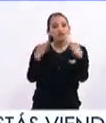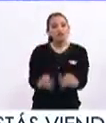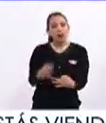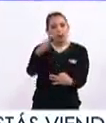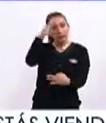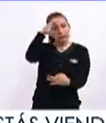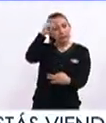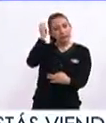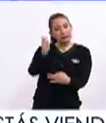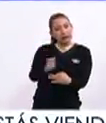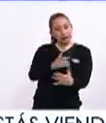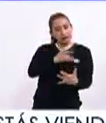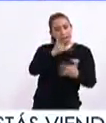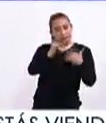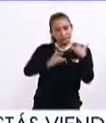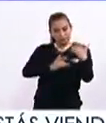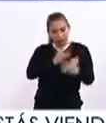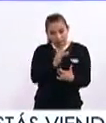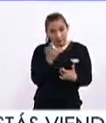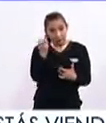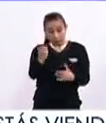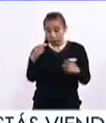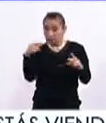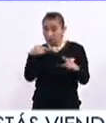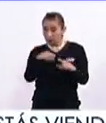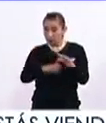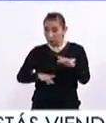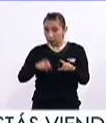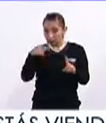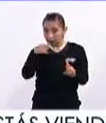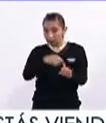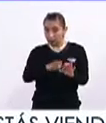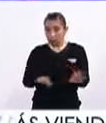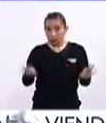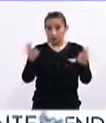el que razona y el que siente. Esa es la parte central